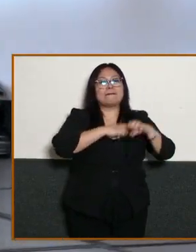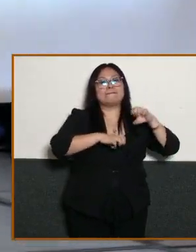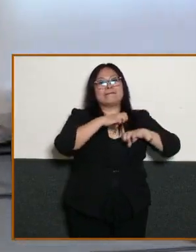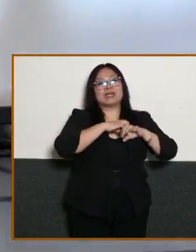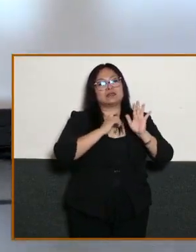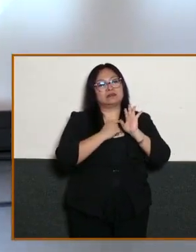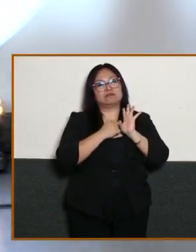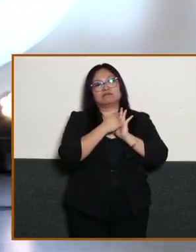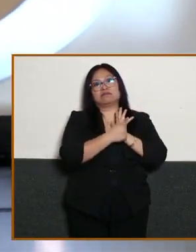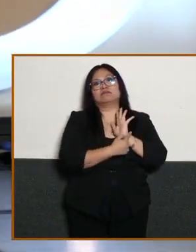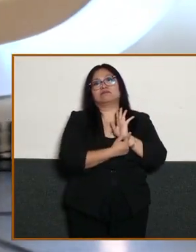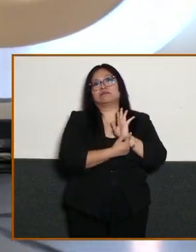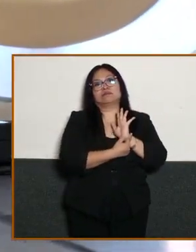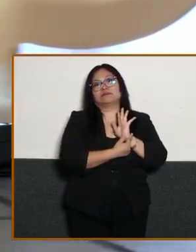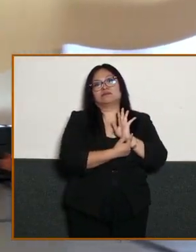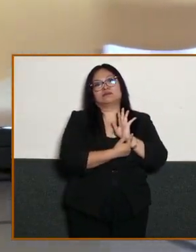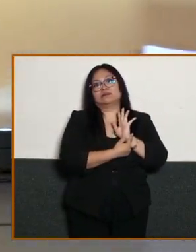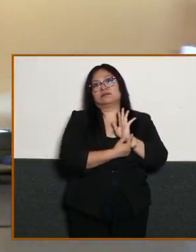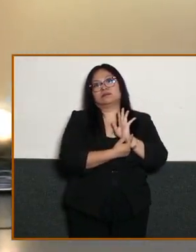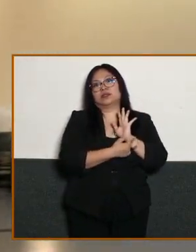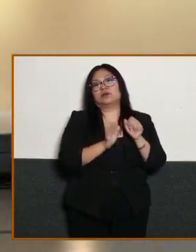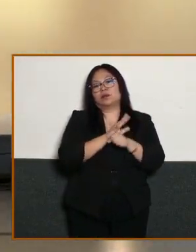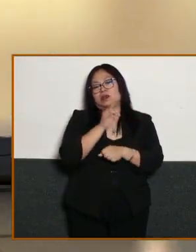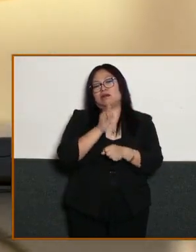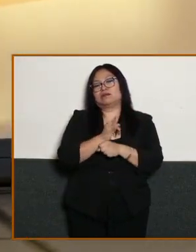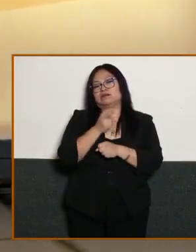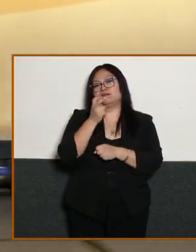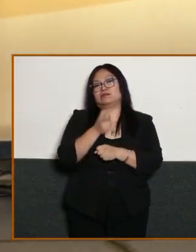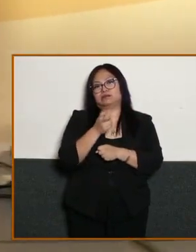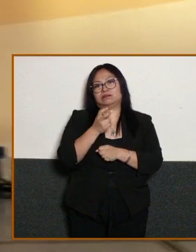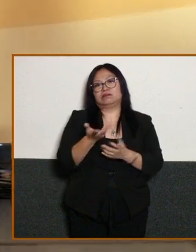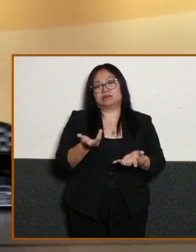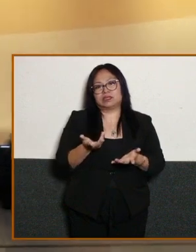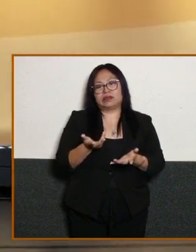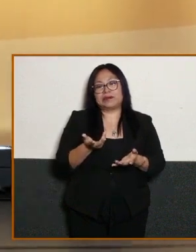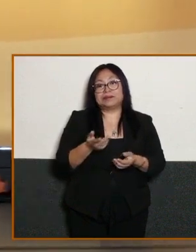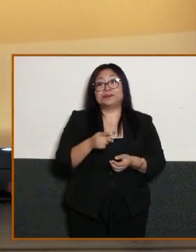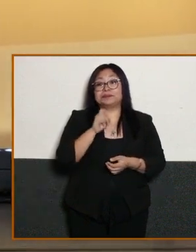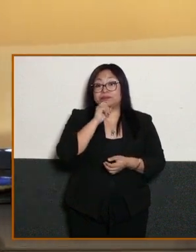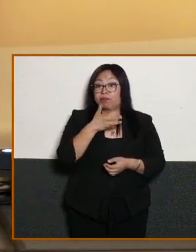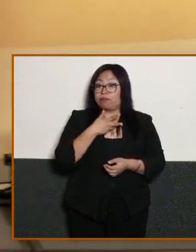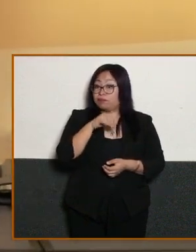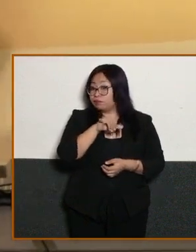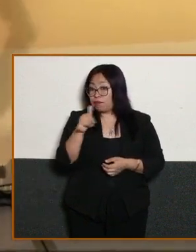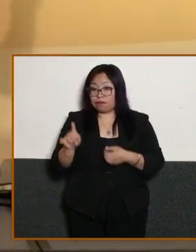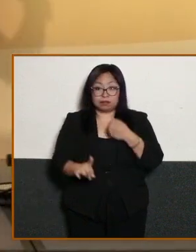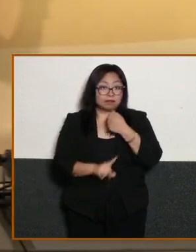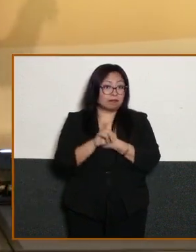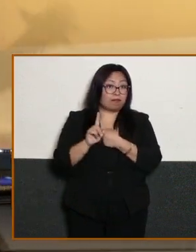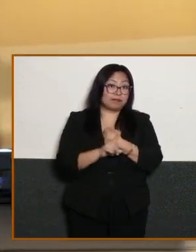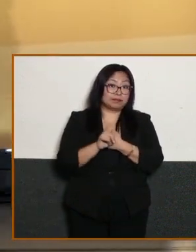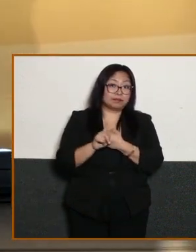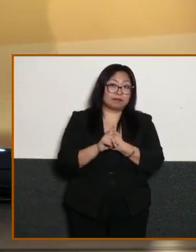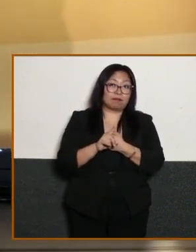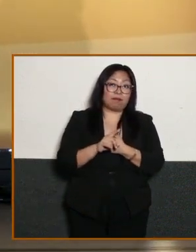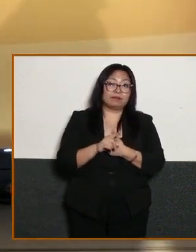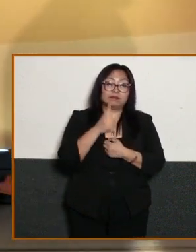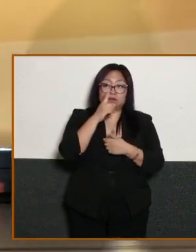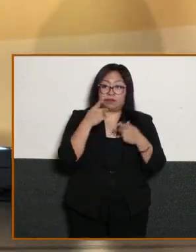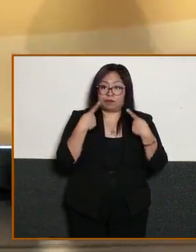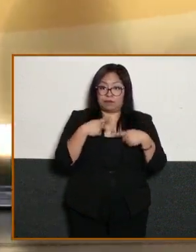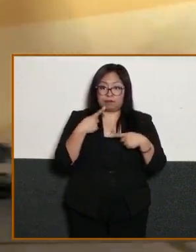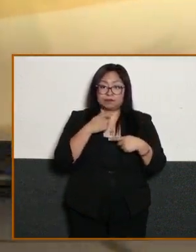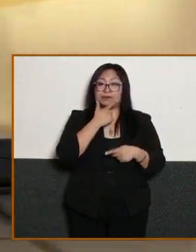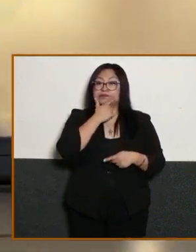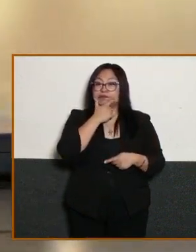como está ahorita la cosa. Y por otro lado, este es un problema que definió un académico de Inglaterra,